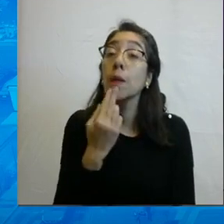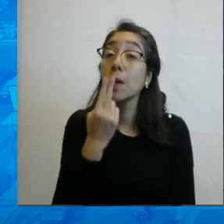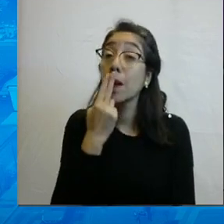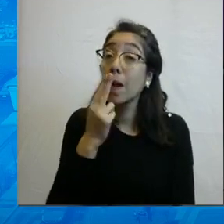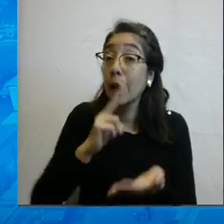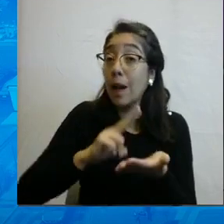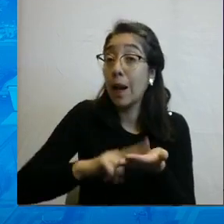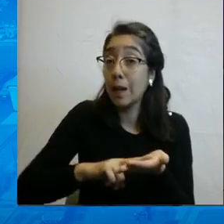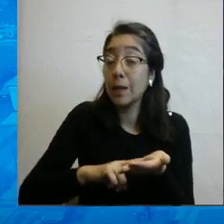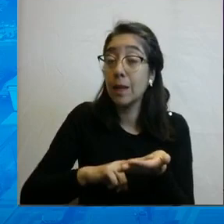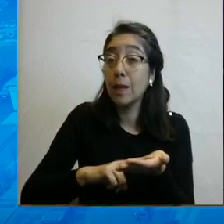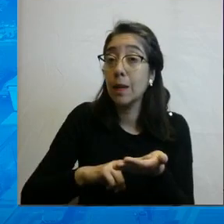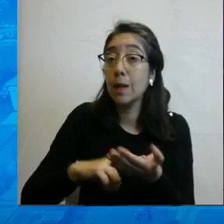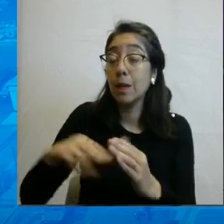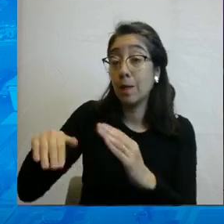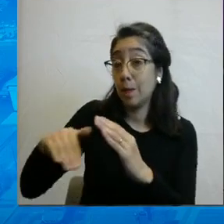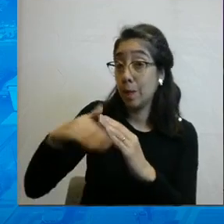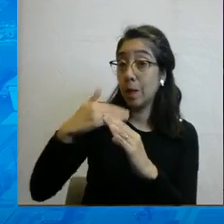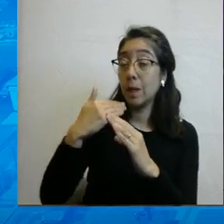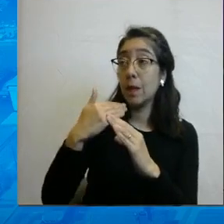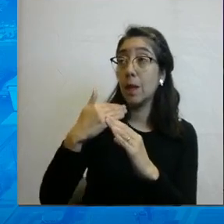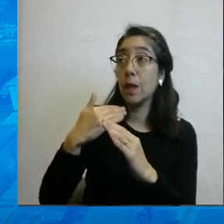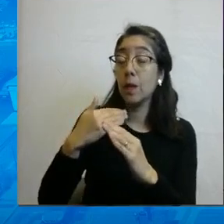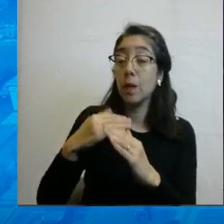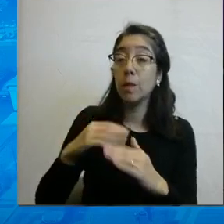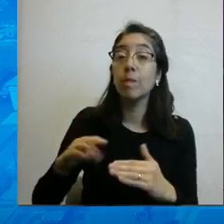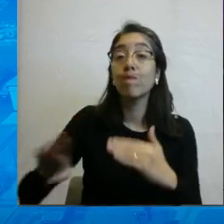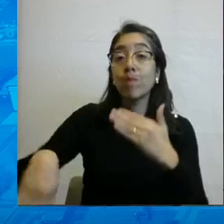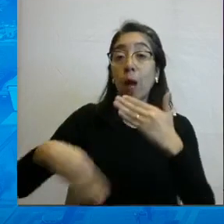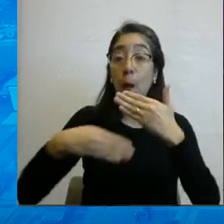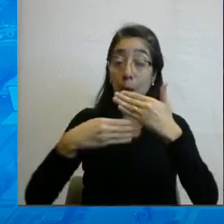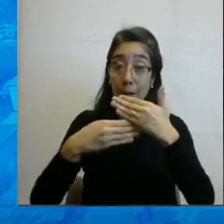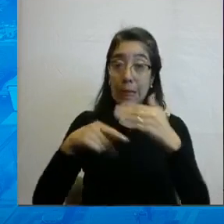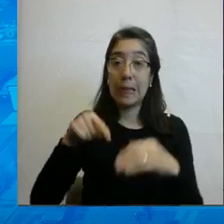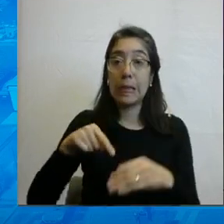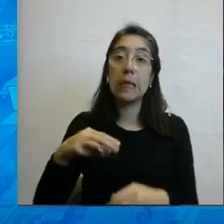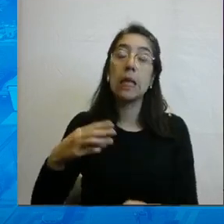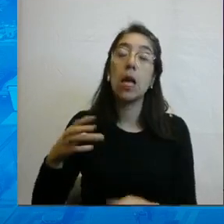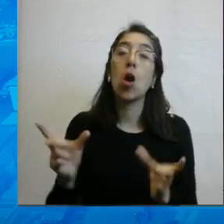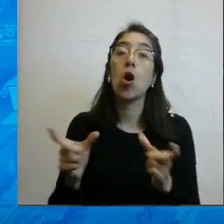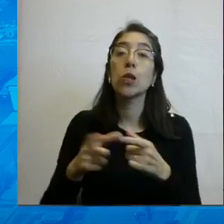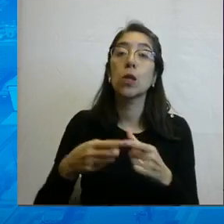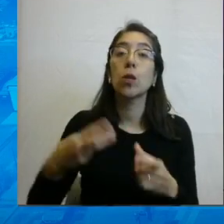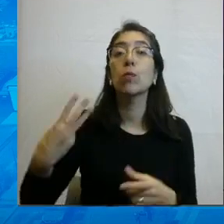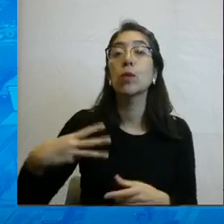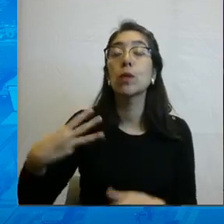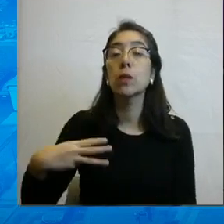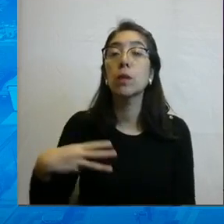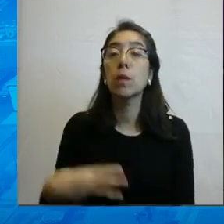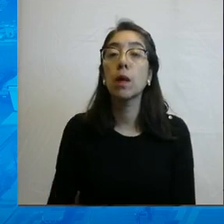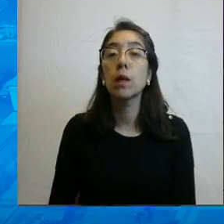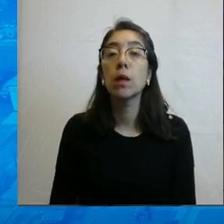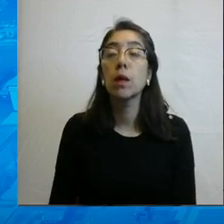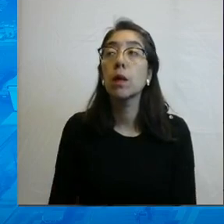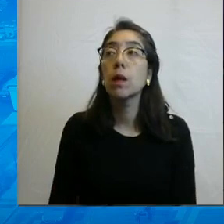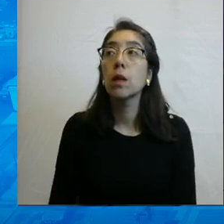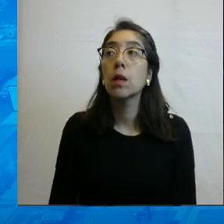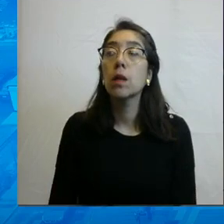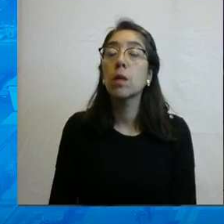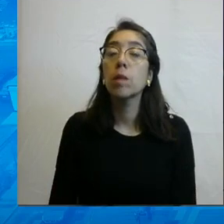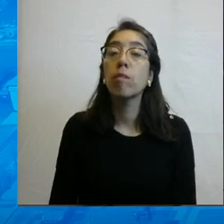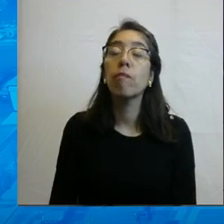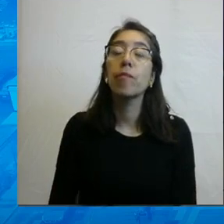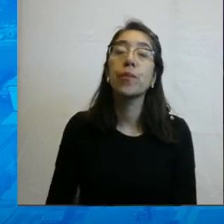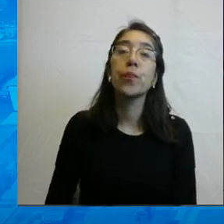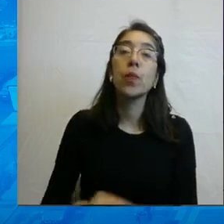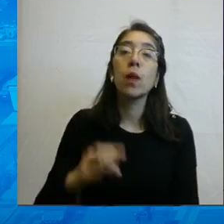se incorporó también en este Consejo Municipal, me gustaría que, de acuerdo a lo señalado en los puntos